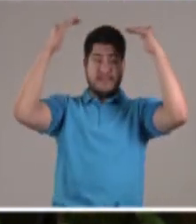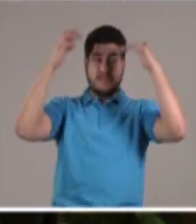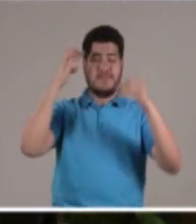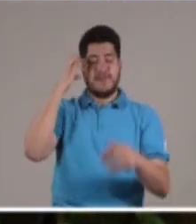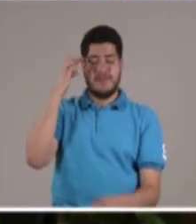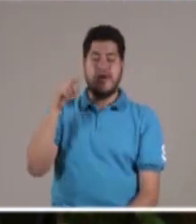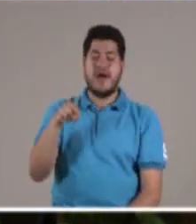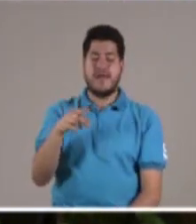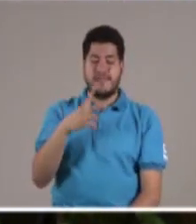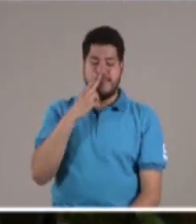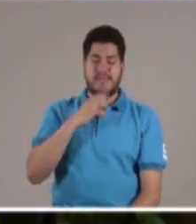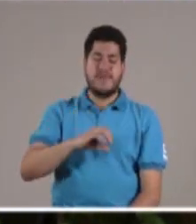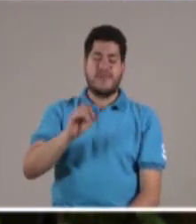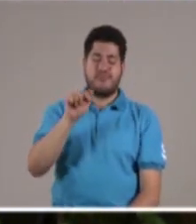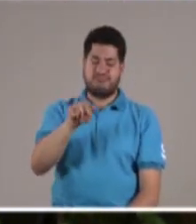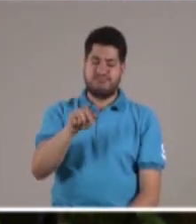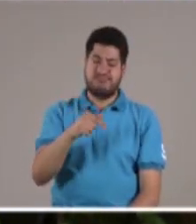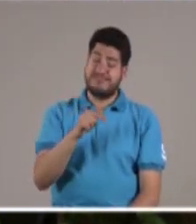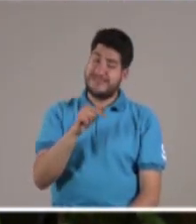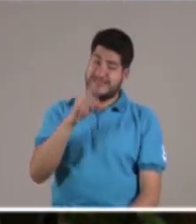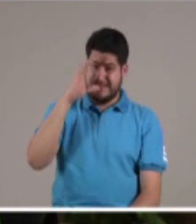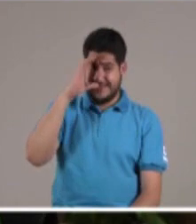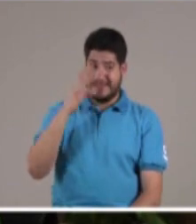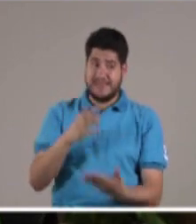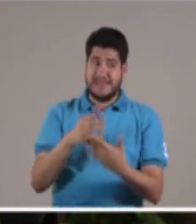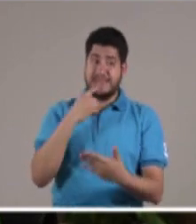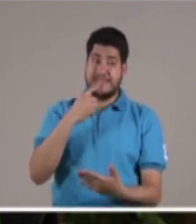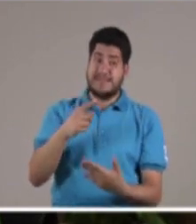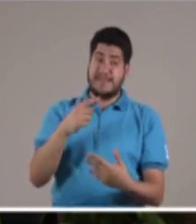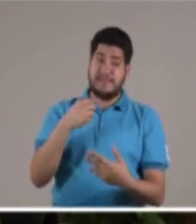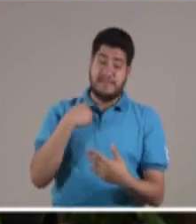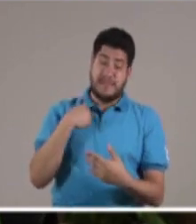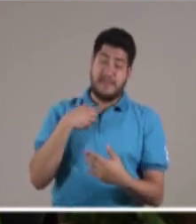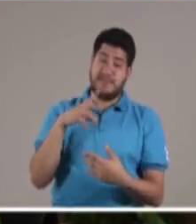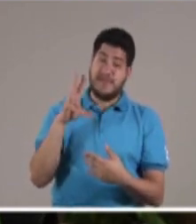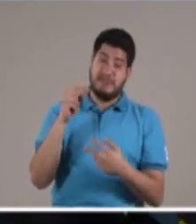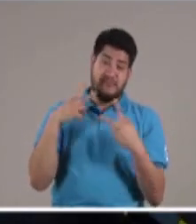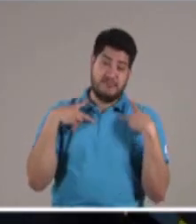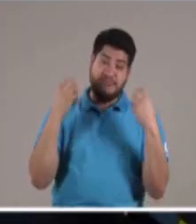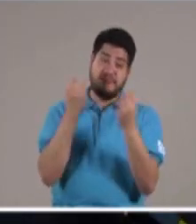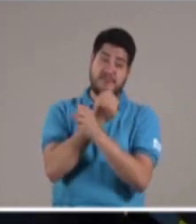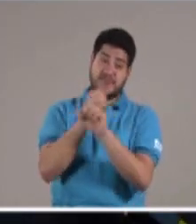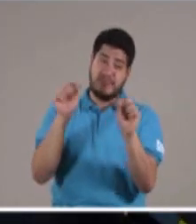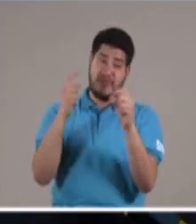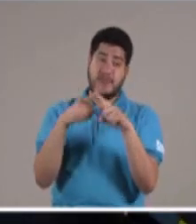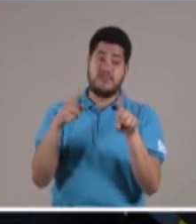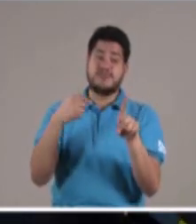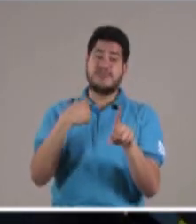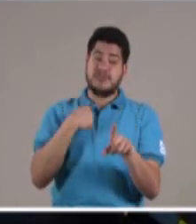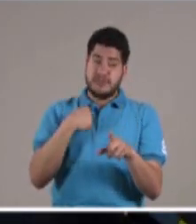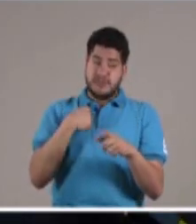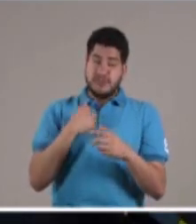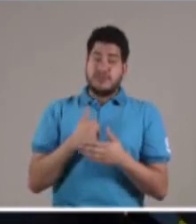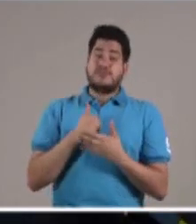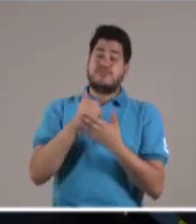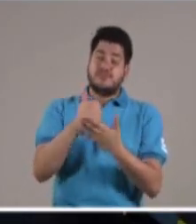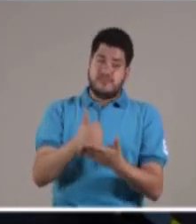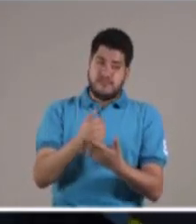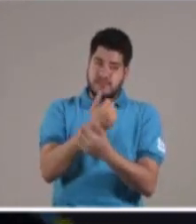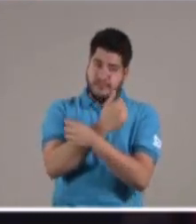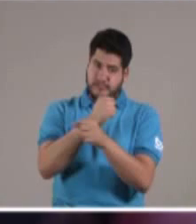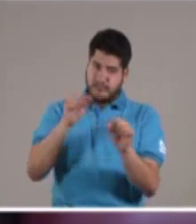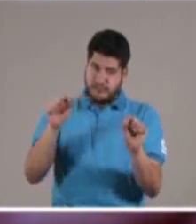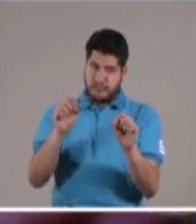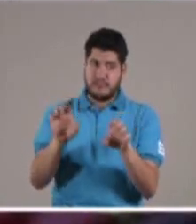tienen escondido amigo y él cree y dice ya no hay para mi salvación Pero yo lo voy a salvar Entonces